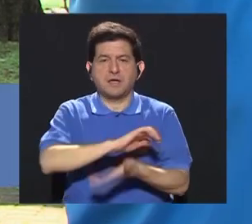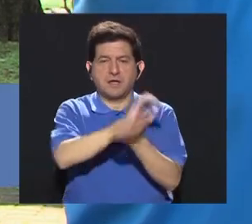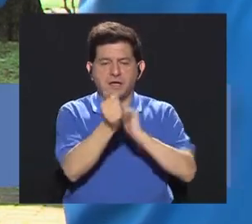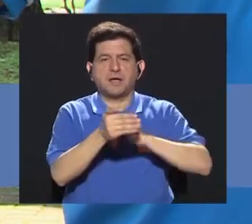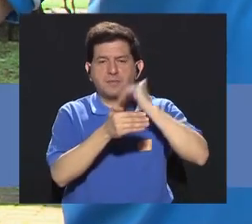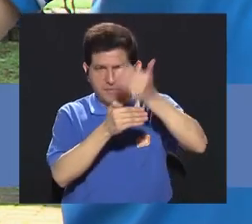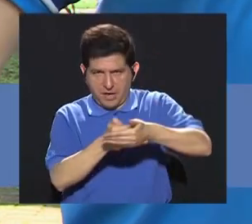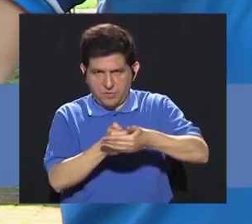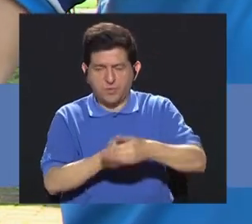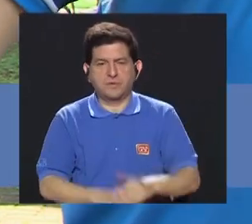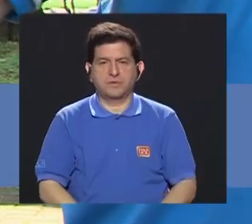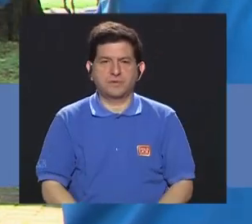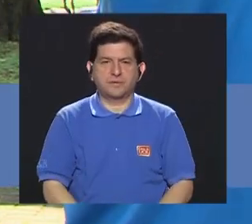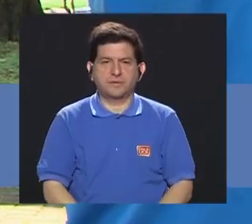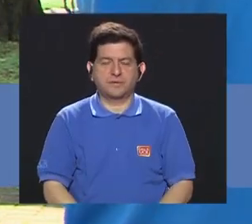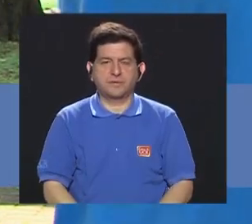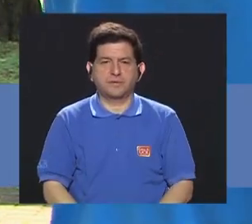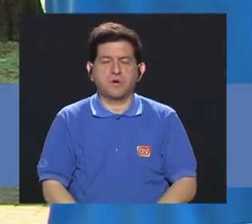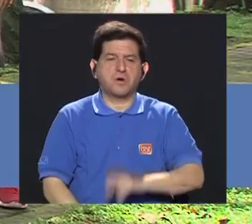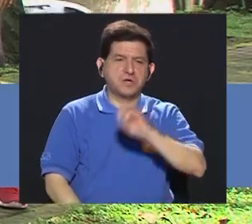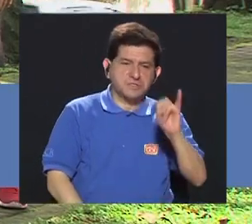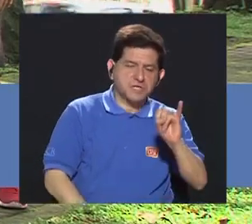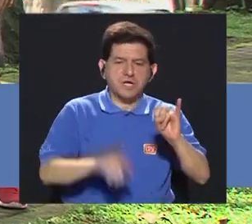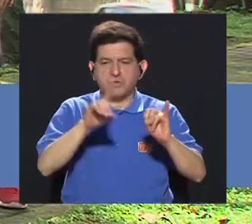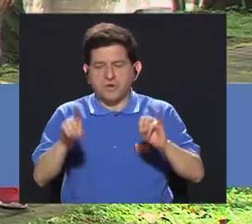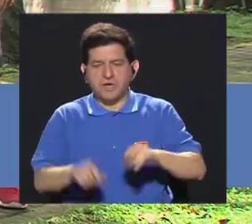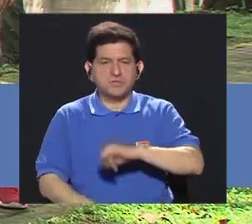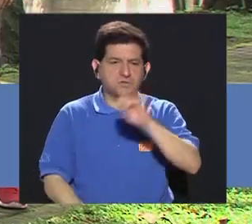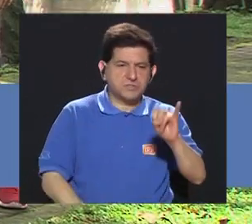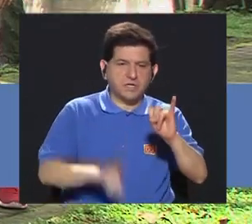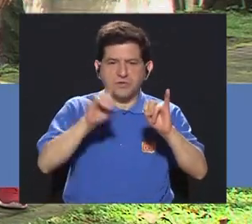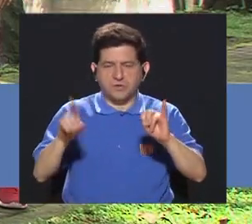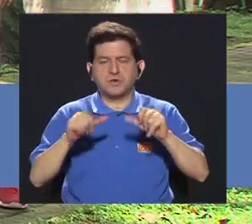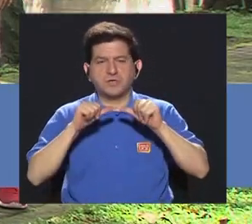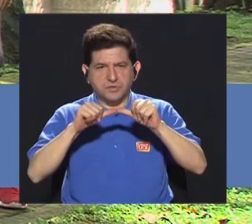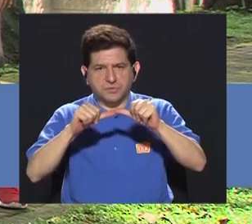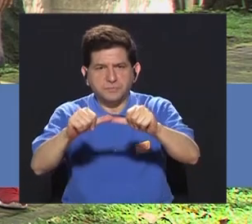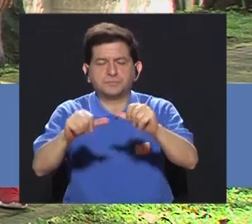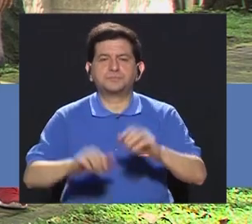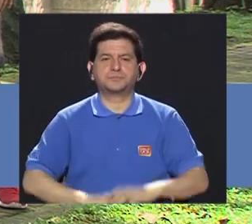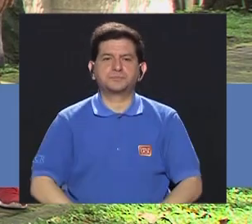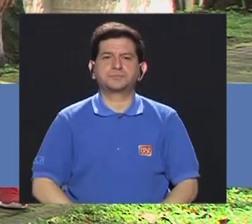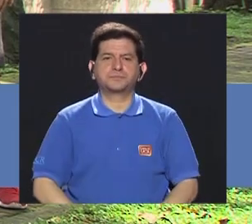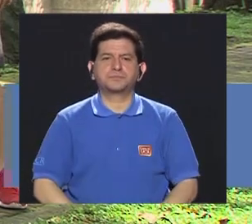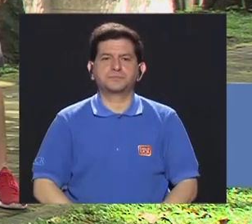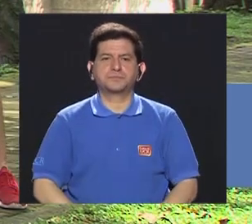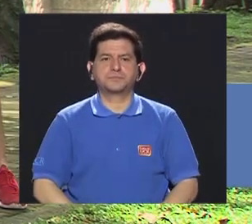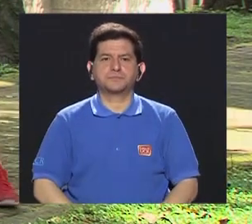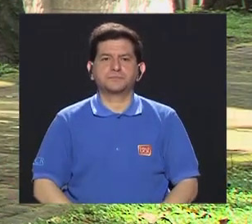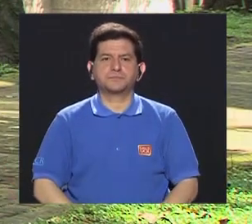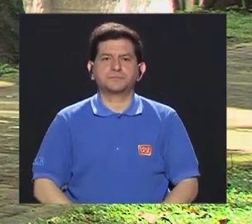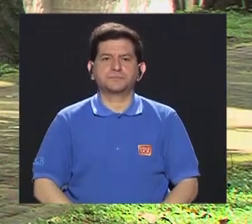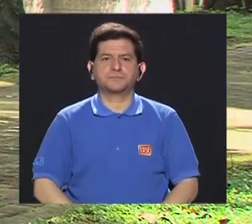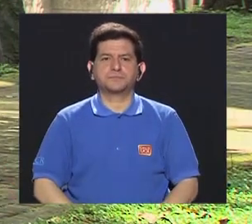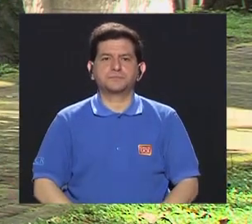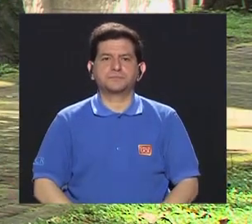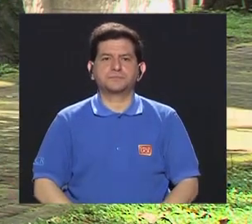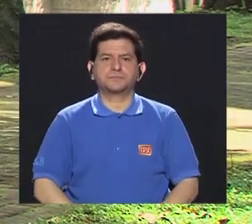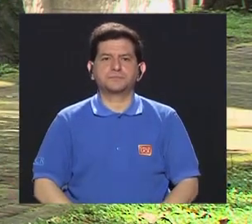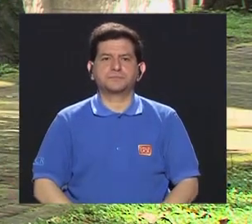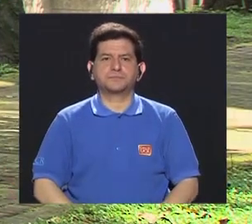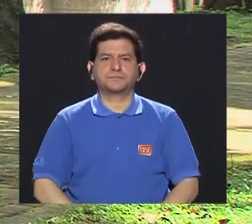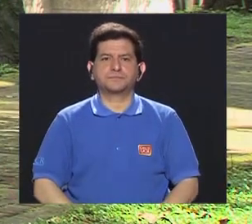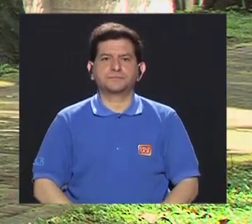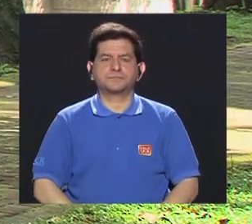ejercicio y siempre cambiamos de lado. Hacen el lado izquierdo, lado derecho, lado izquierdo, lado derecho y así vamos cambiando. Y cambiamos al otro